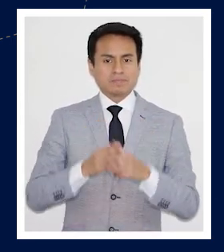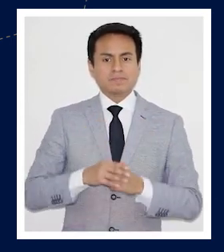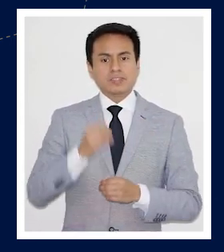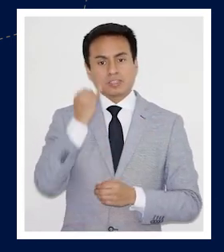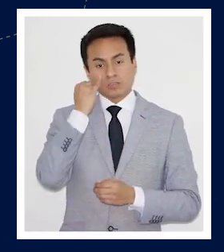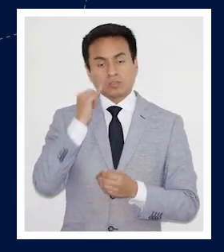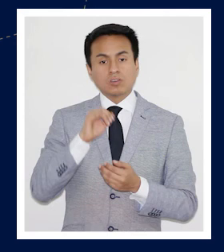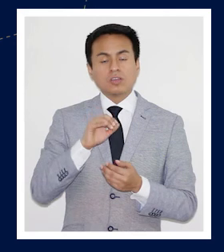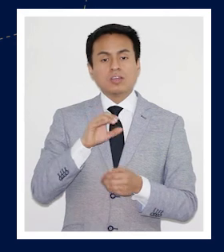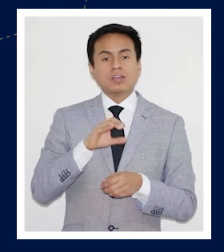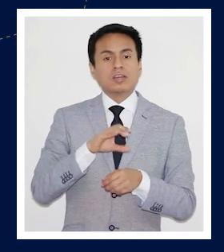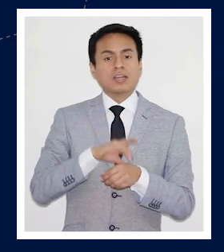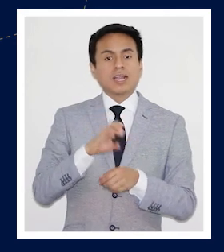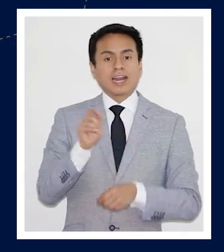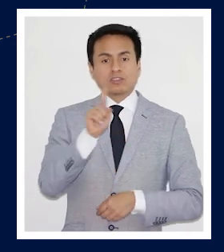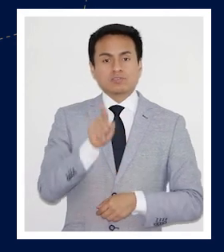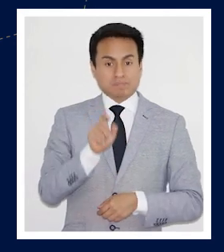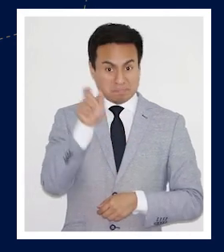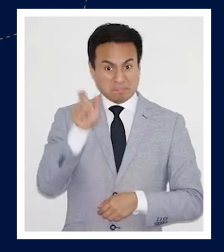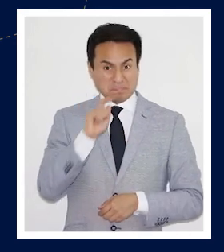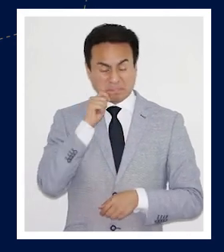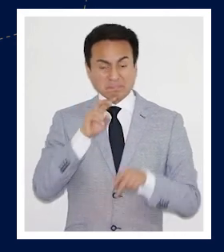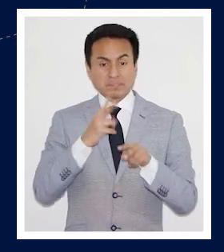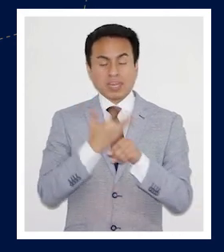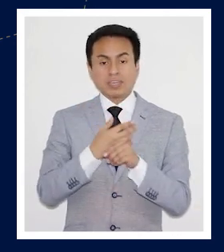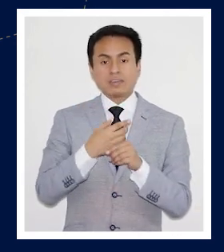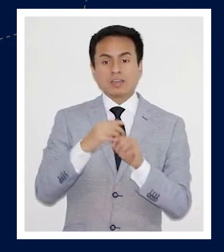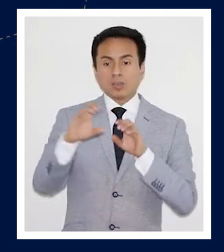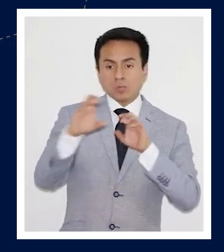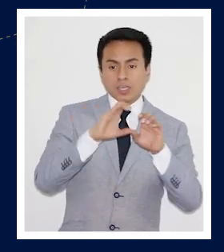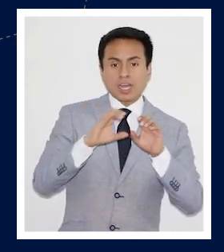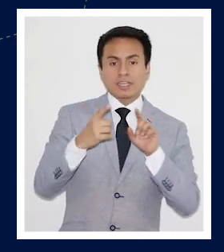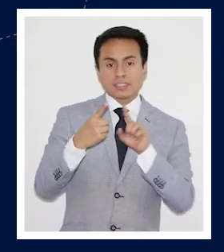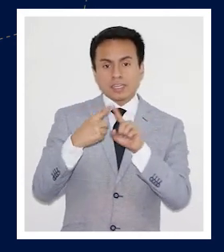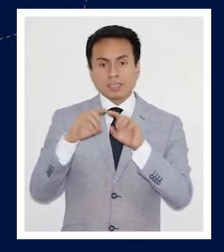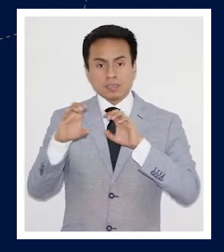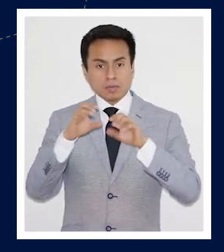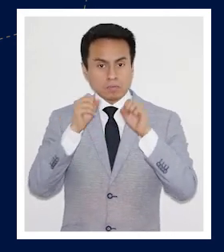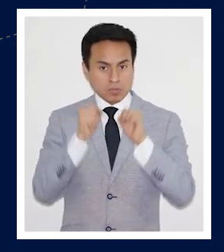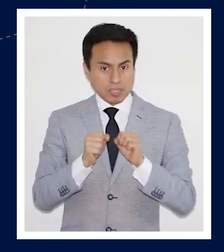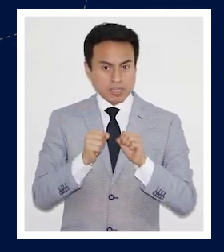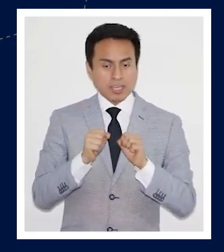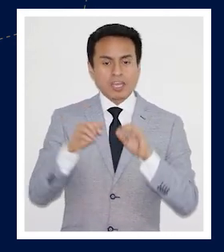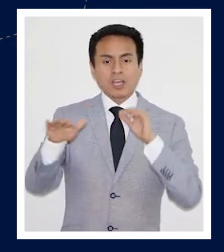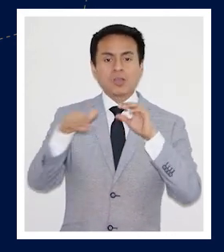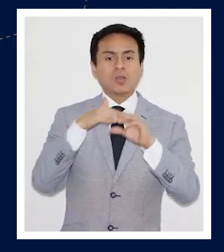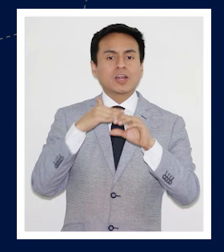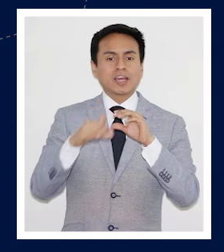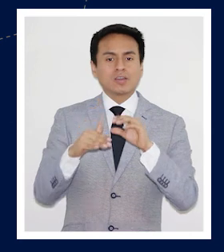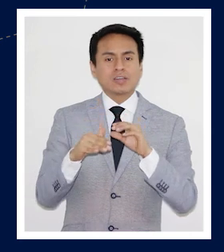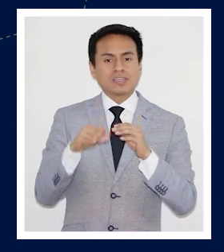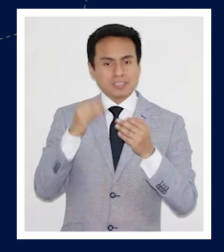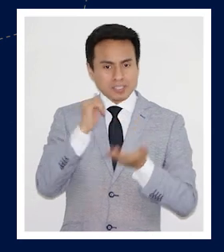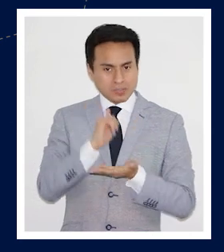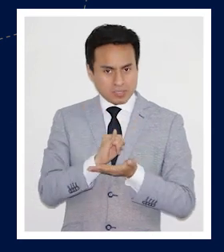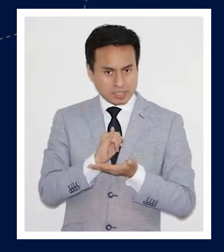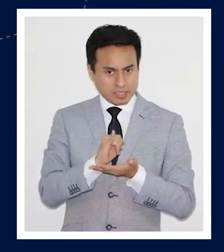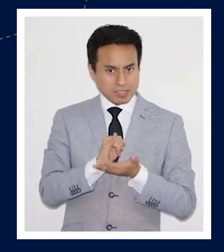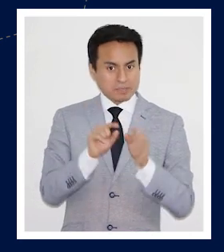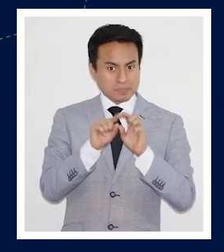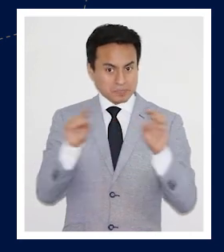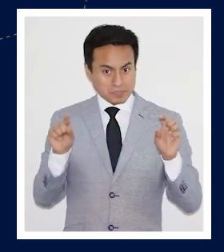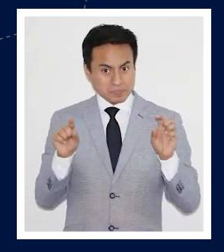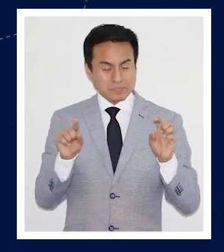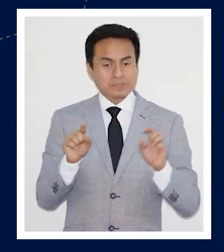Bueno, el Instituto Carlos Ibar tiene distintas instancias para comunicarse, que son nuestro correo institucional, que